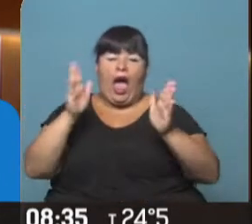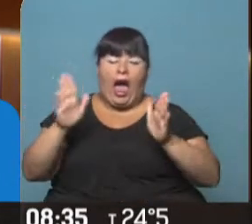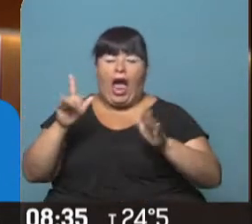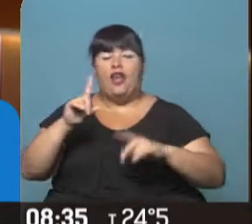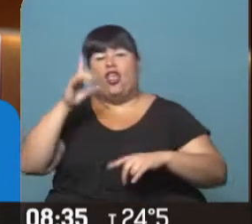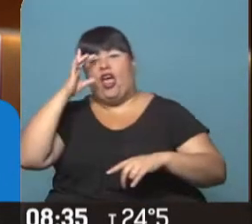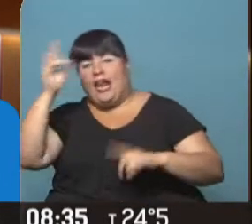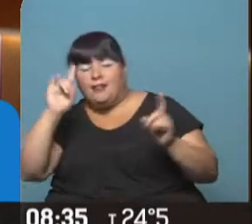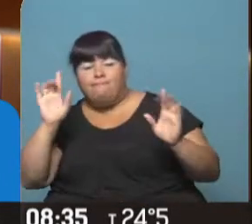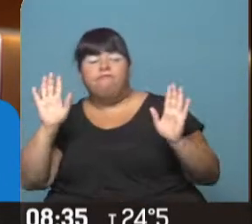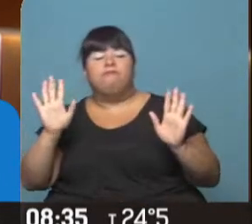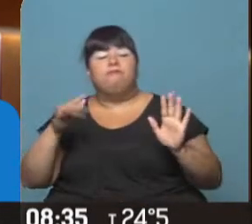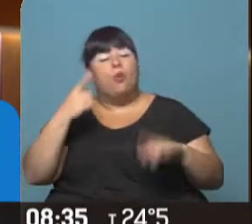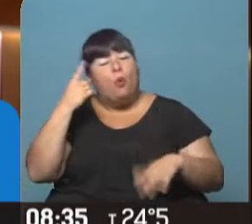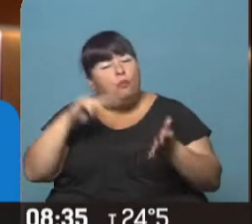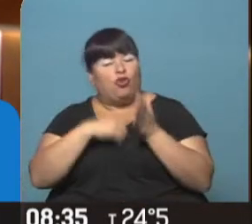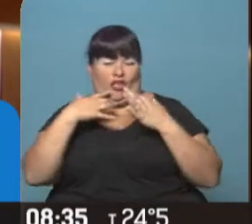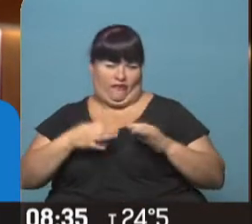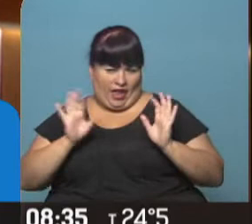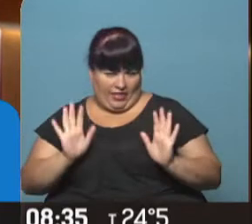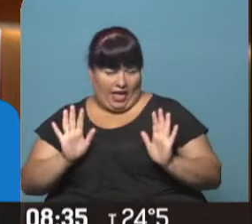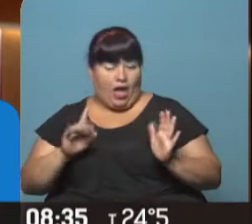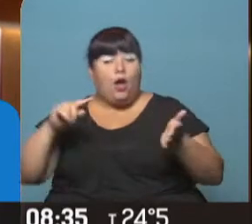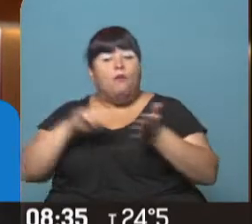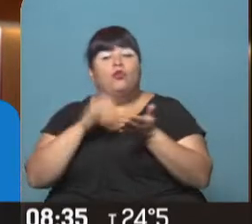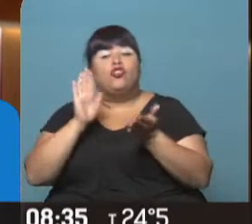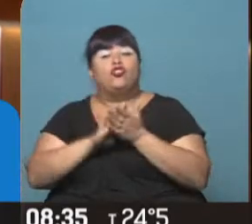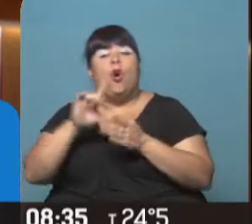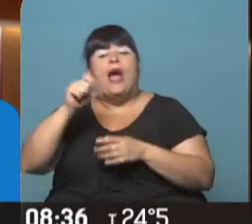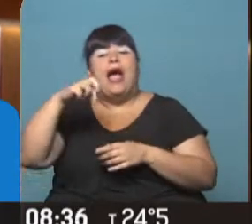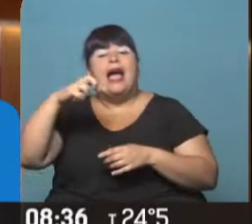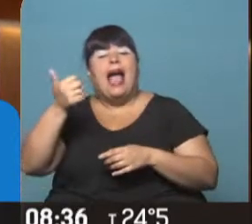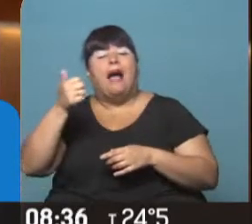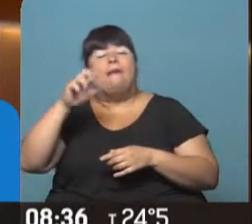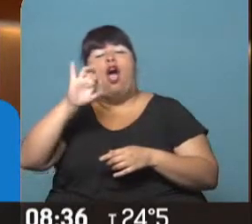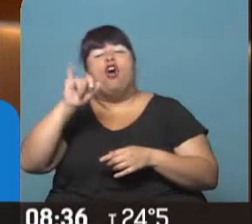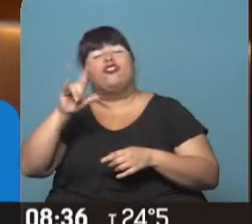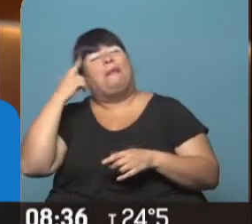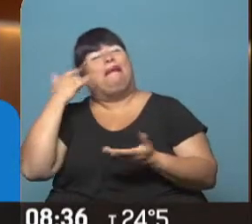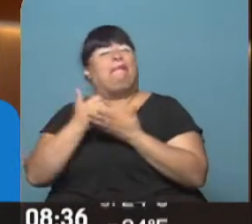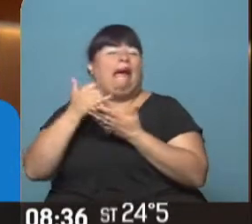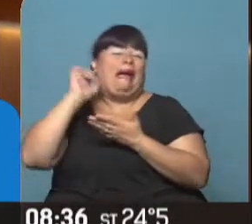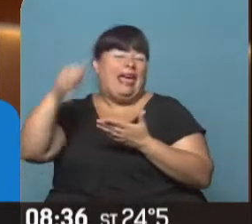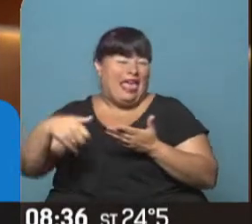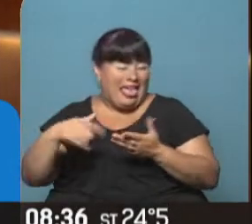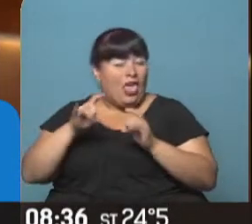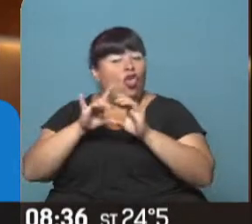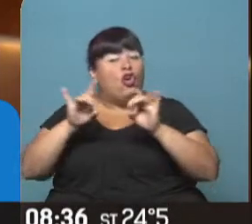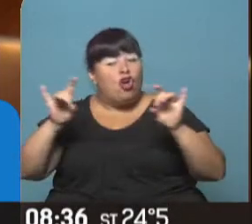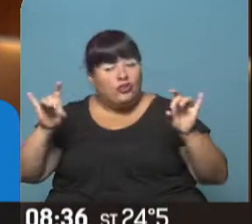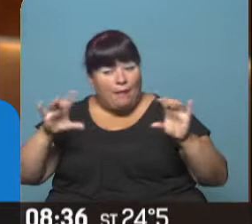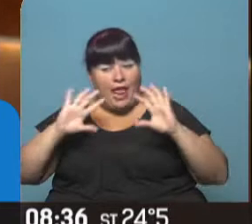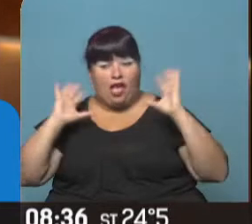pico. Sí, claro. Hay una cosa que es una realidad, el tema de la capa de ozono, que muchas veces toma en forma banal la